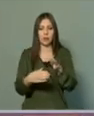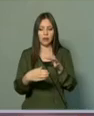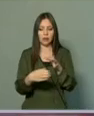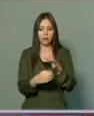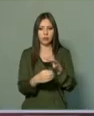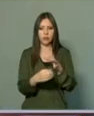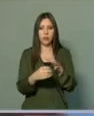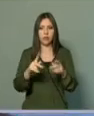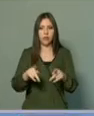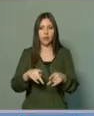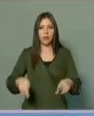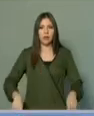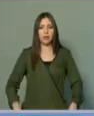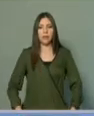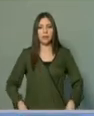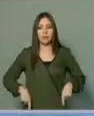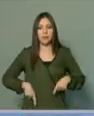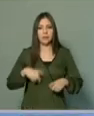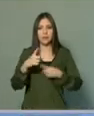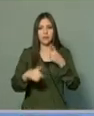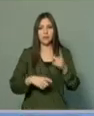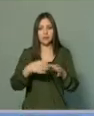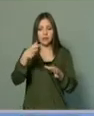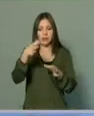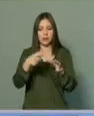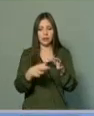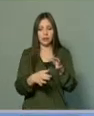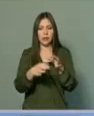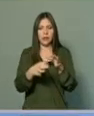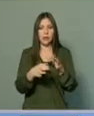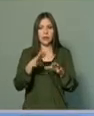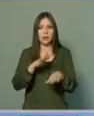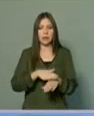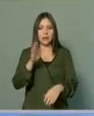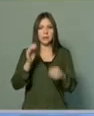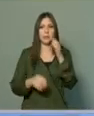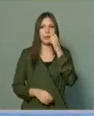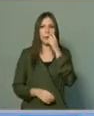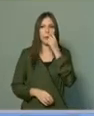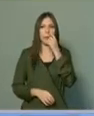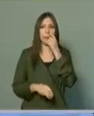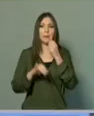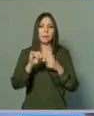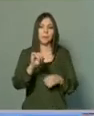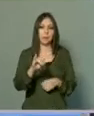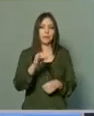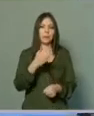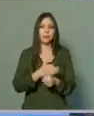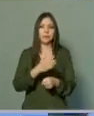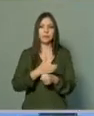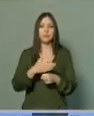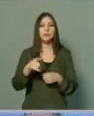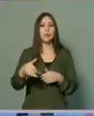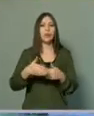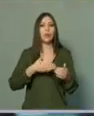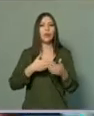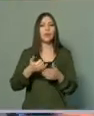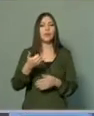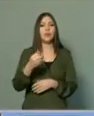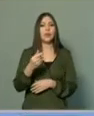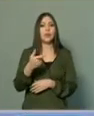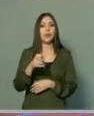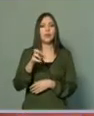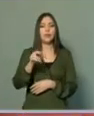esta parte en la que precisamente los tobillos se ajusta un poco más. Así es, ahorita vamos a ver mucho los joggers